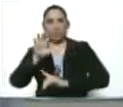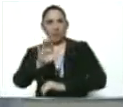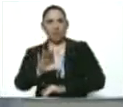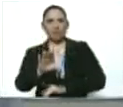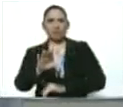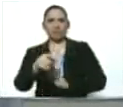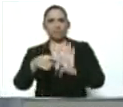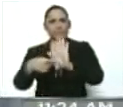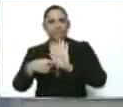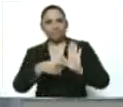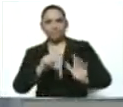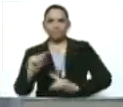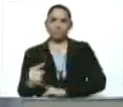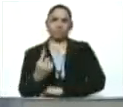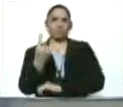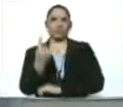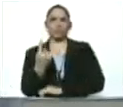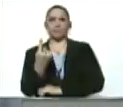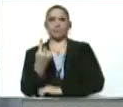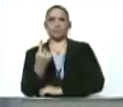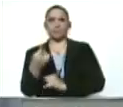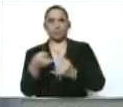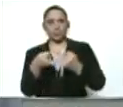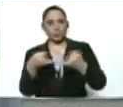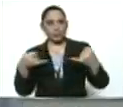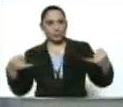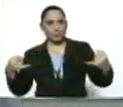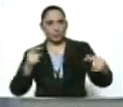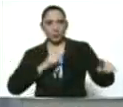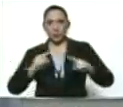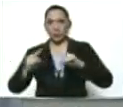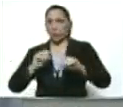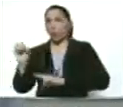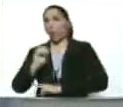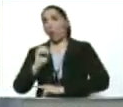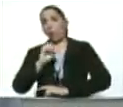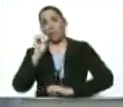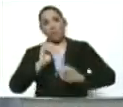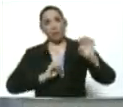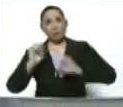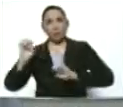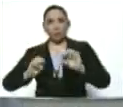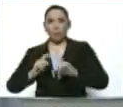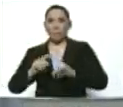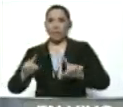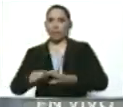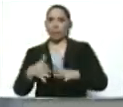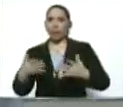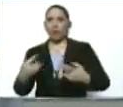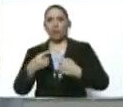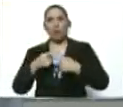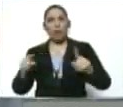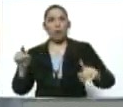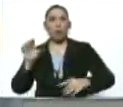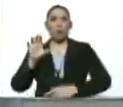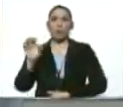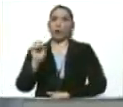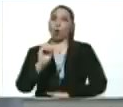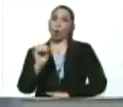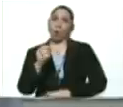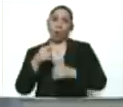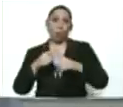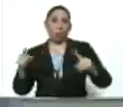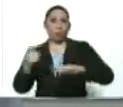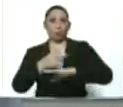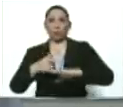coloca como primera línea de actuación o de evaluación, pero cuando es otro país o cuando es otro gobierno